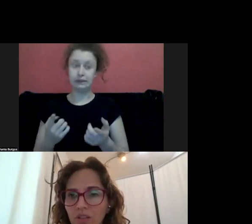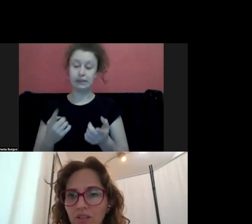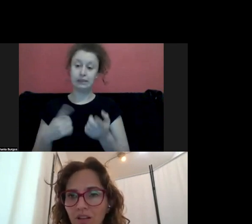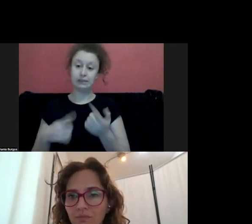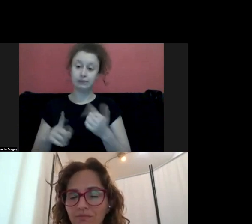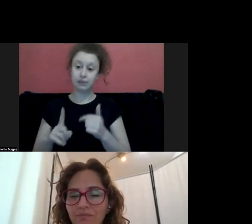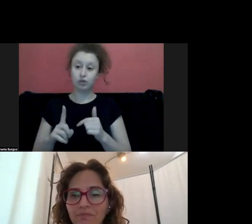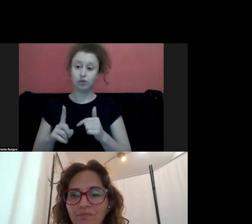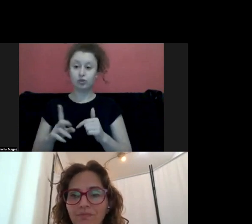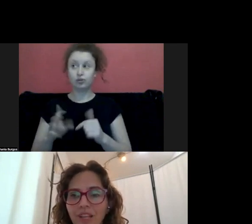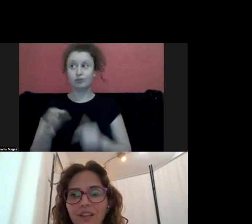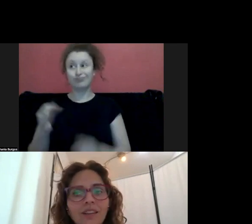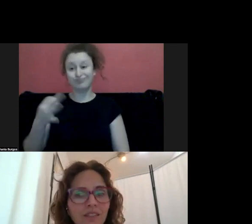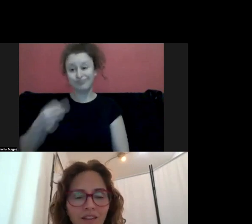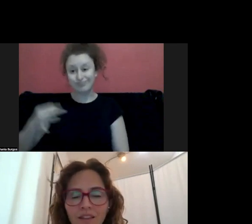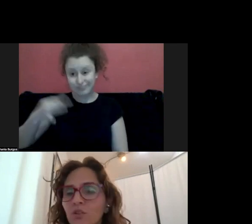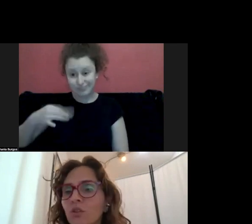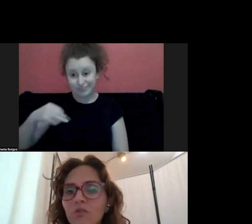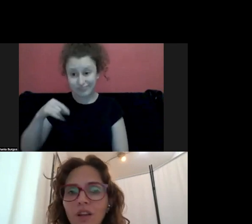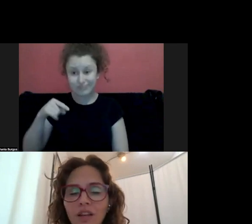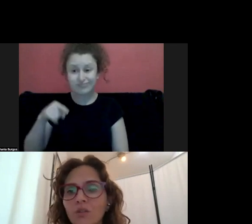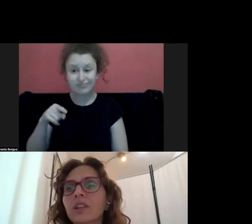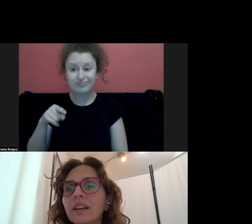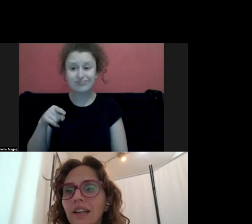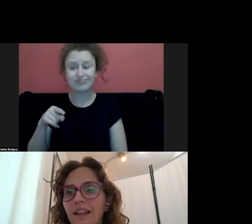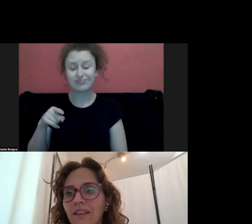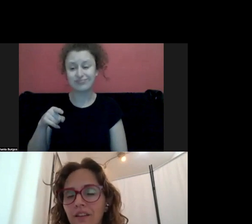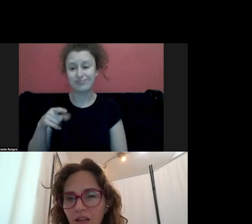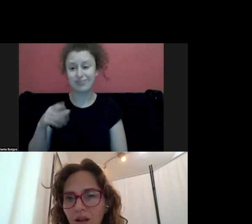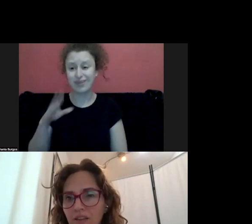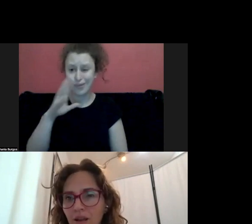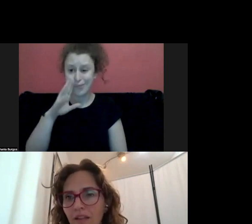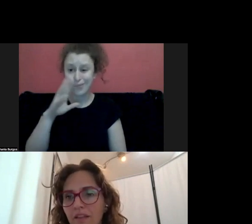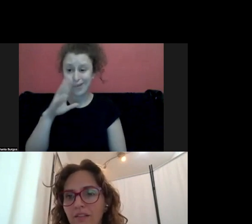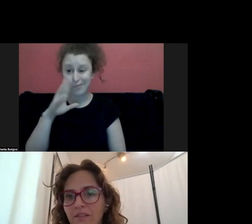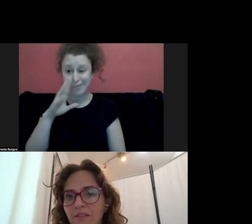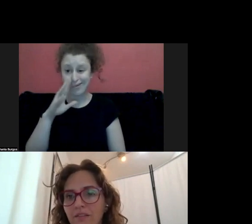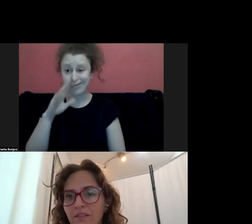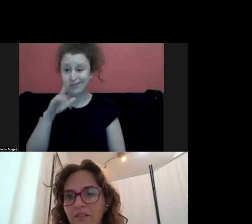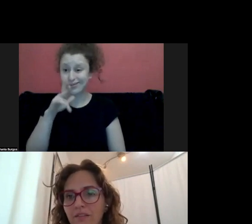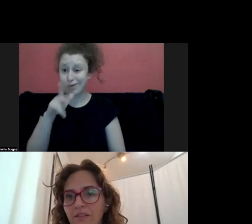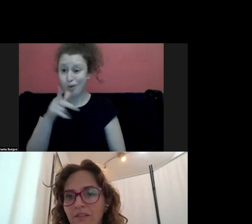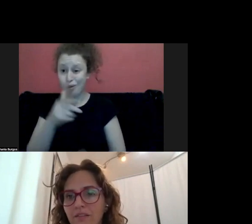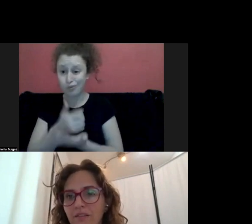es autista, estás haciendo un daño tan grande a esa madre.